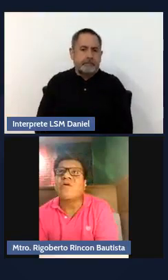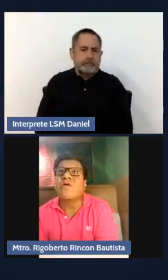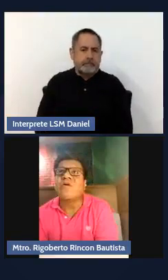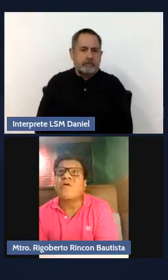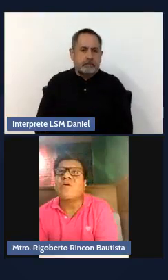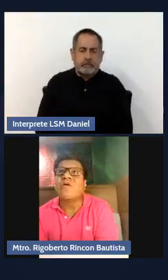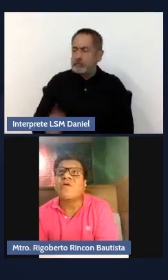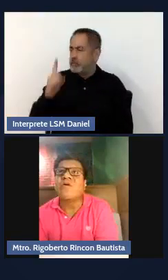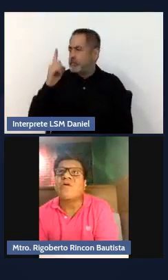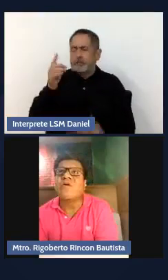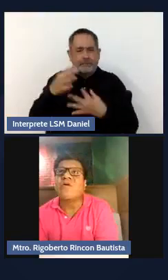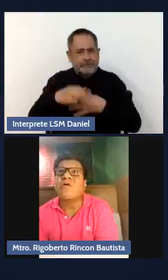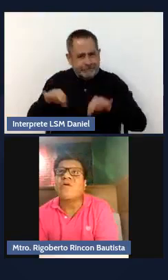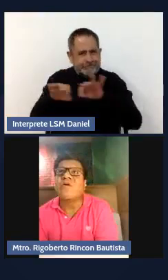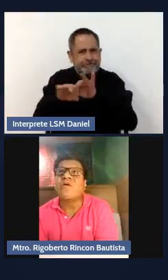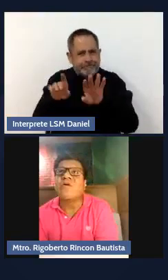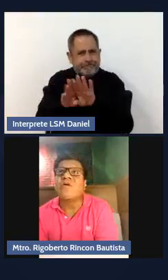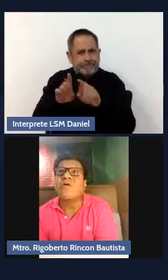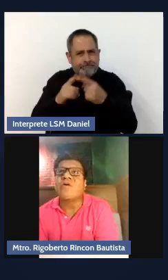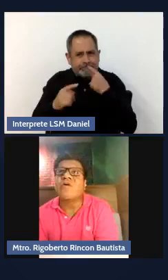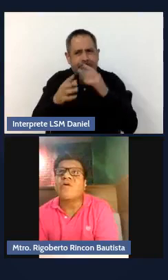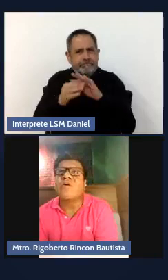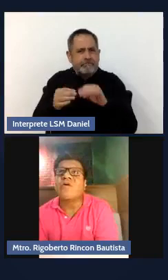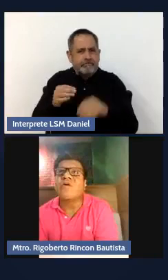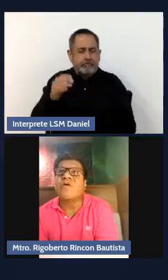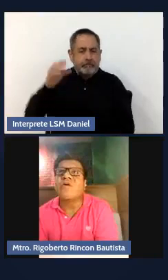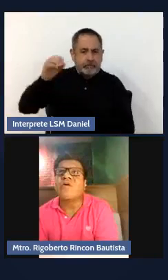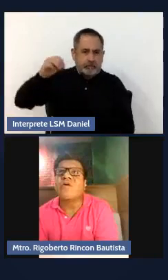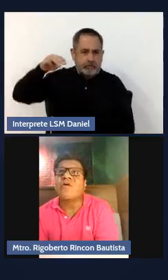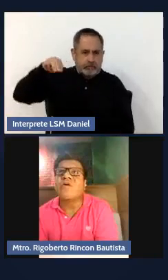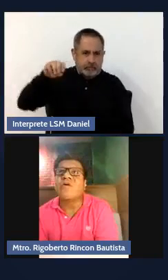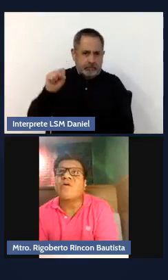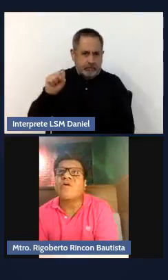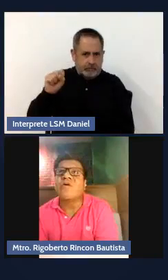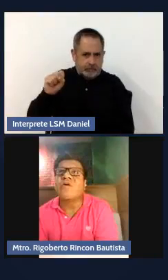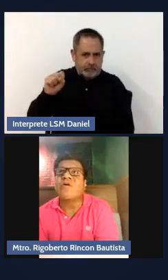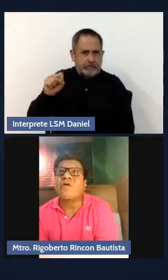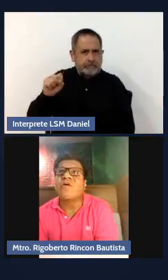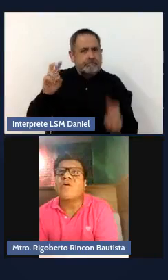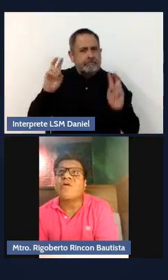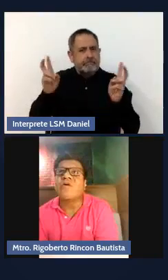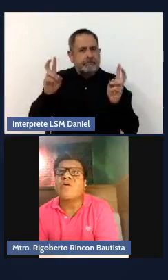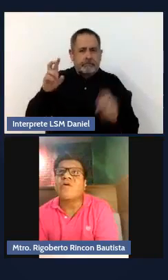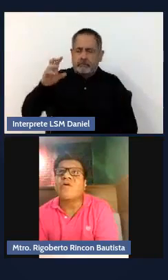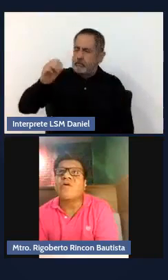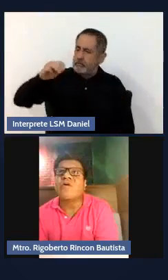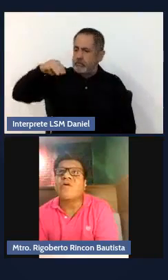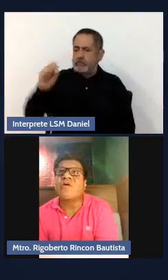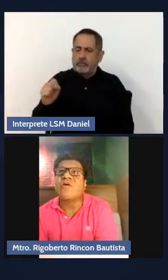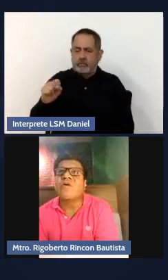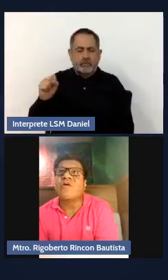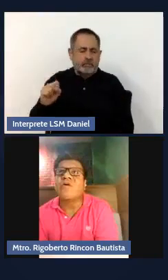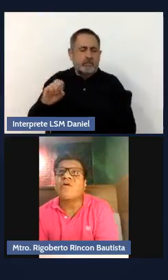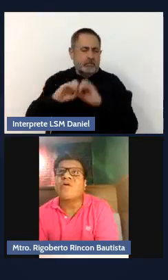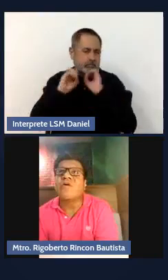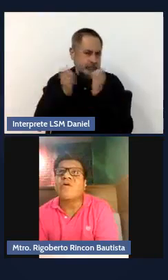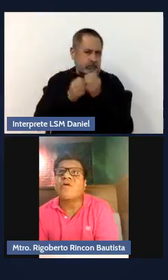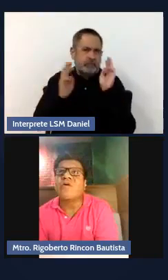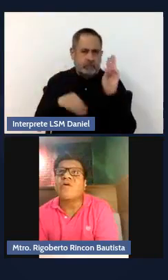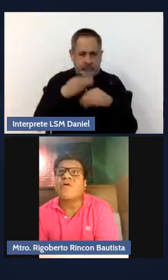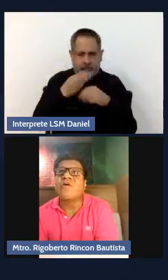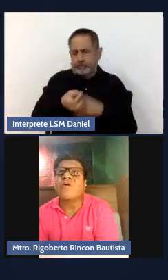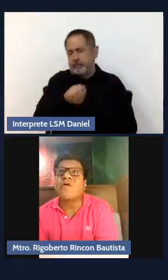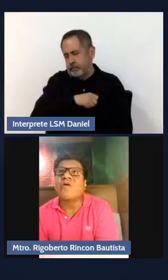bien importante cuando hablamos, por ejemplo, con la OMS, cuando hablamos del tema de salud, la OMS nos va a indicar que la salud pues, es